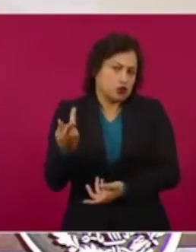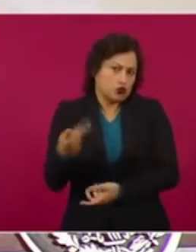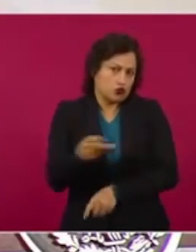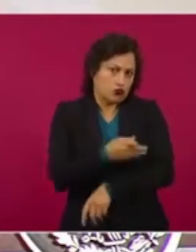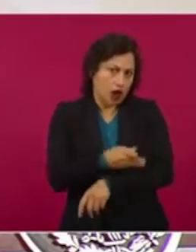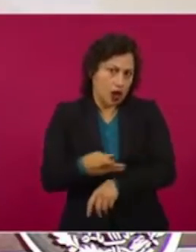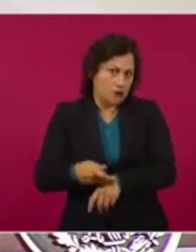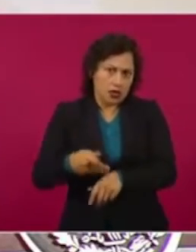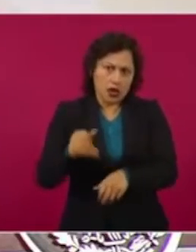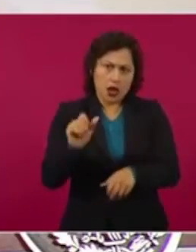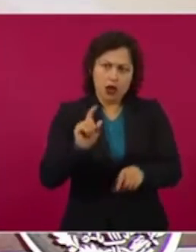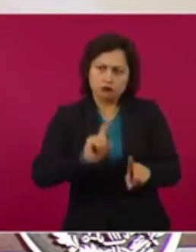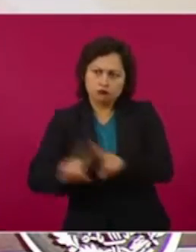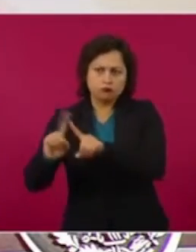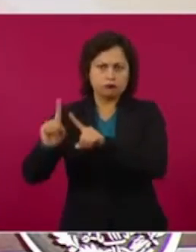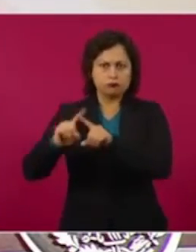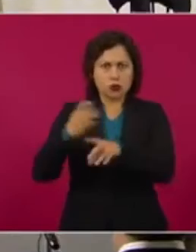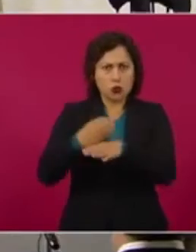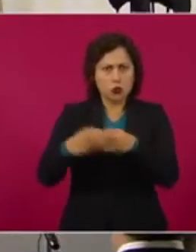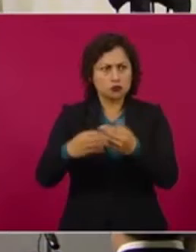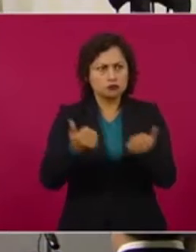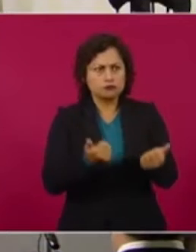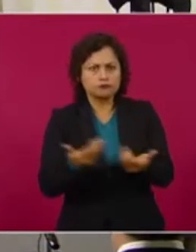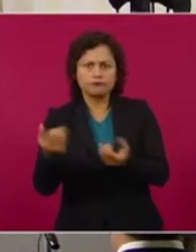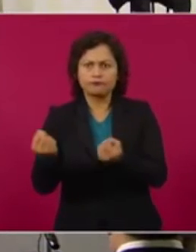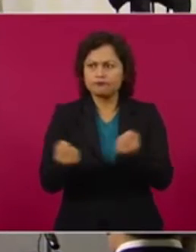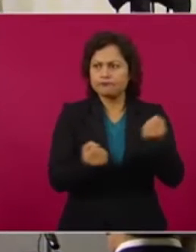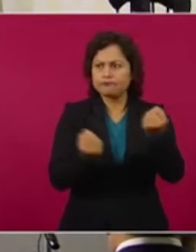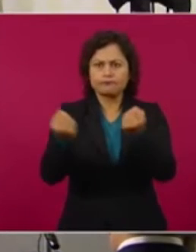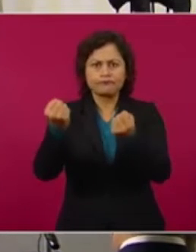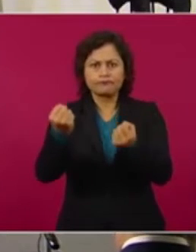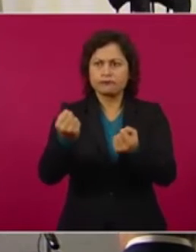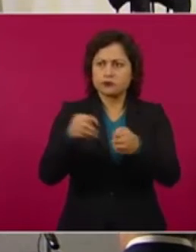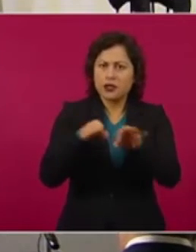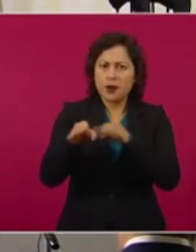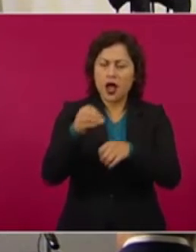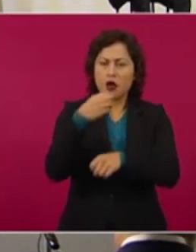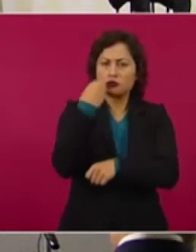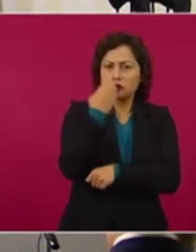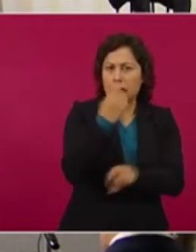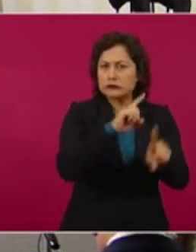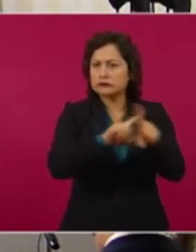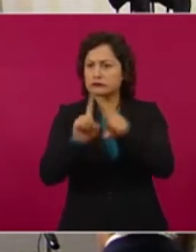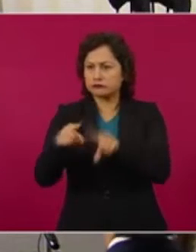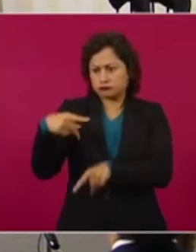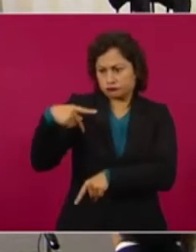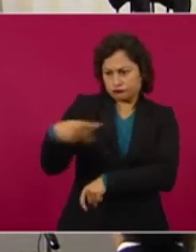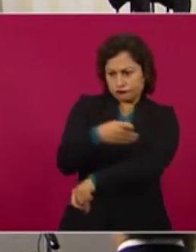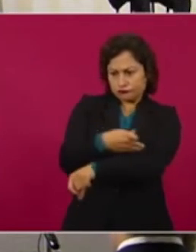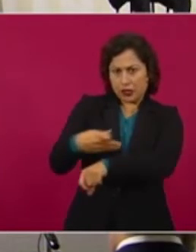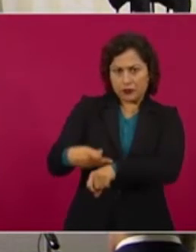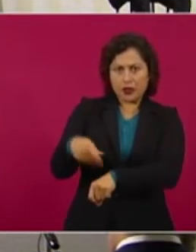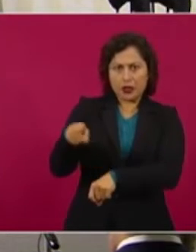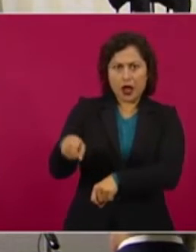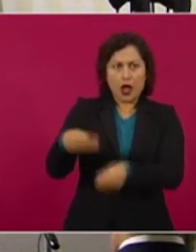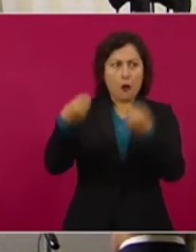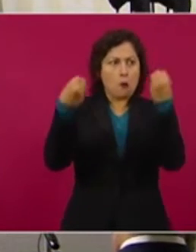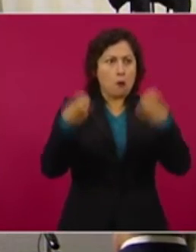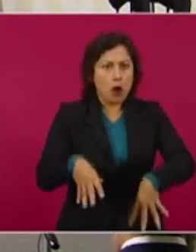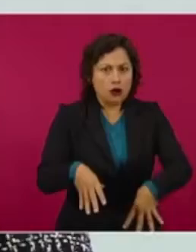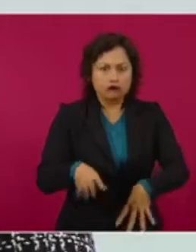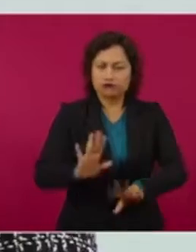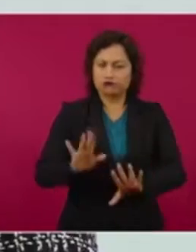para realizar sus actividades diarias. Ahora tendrán certidumbre sobre su patrimonio.